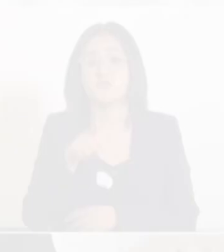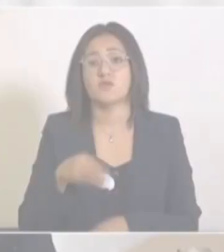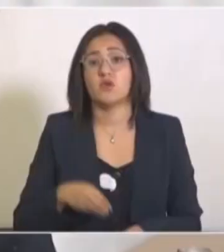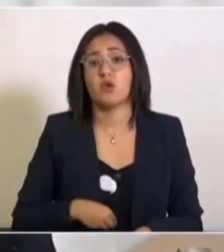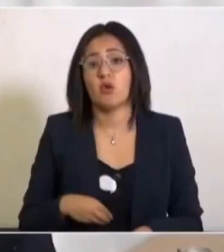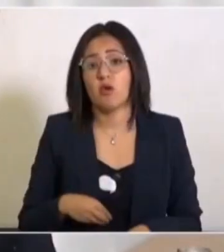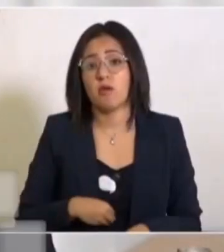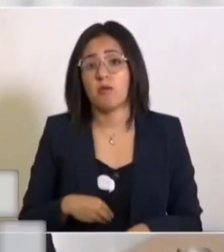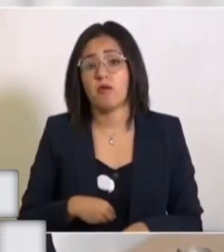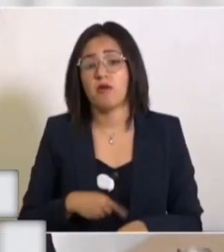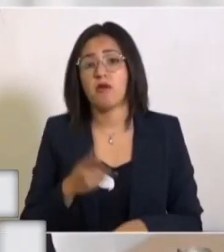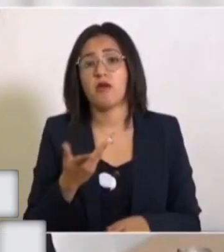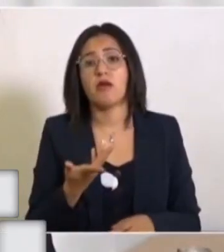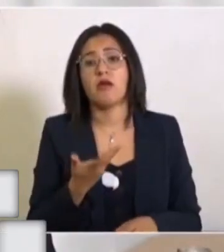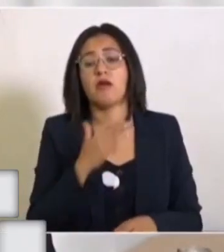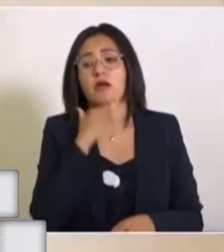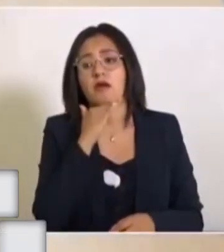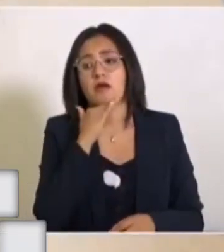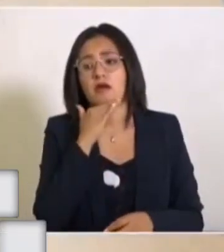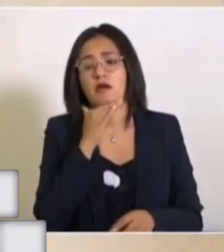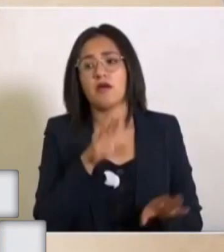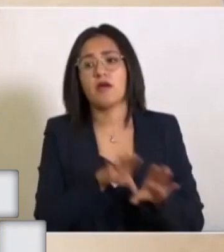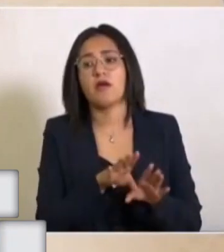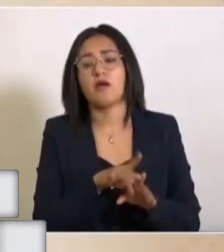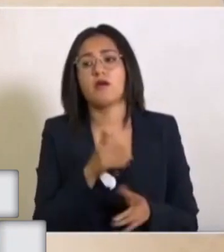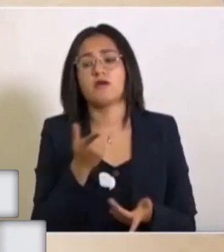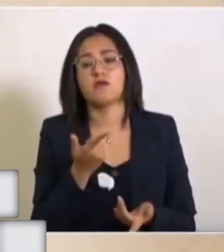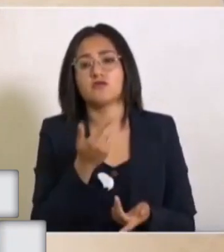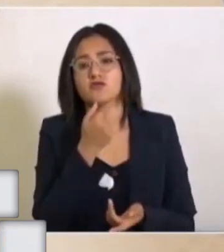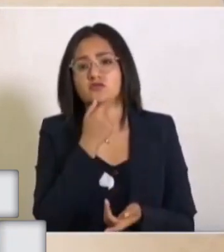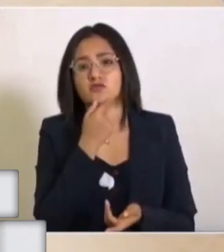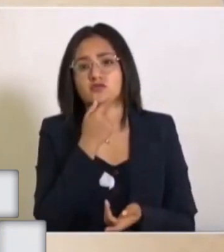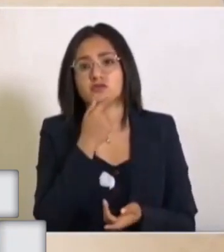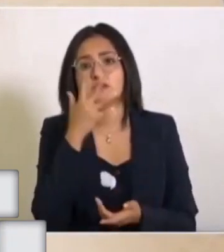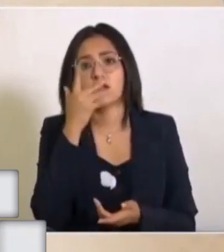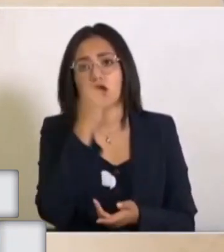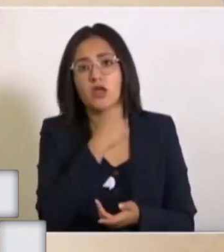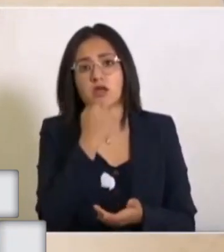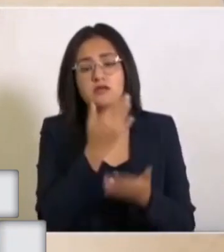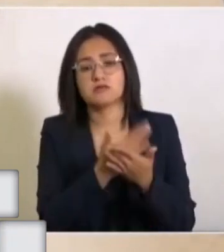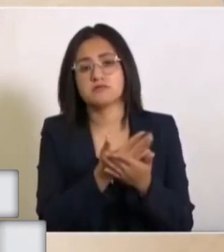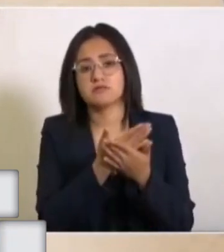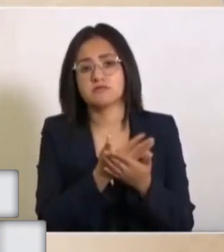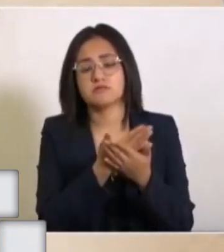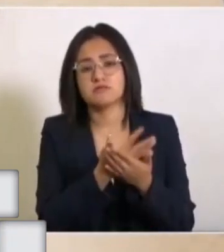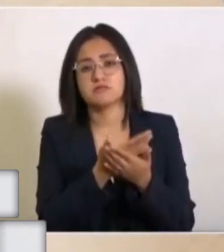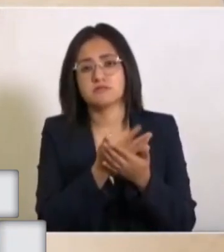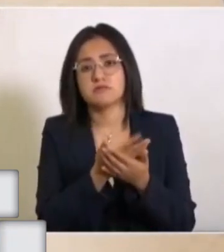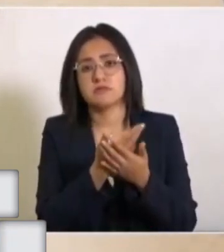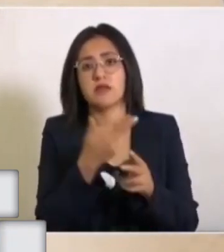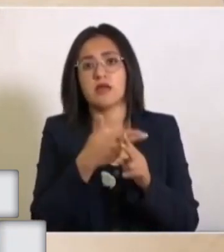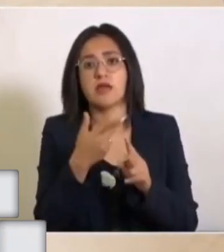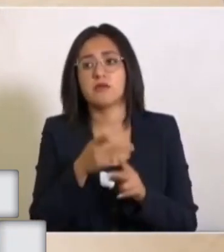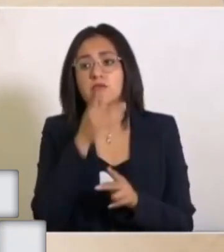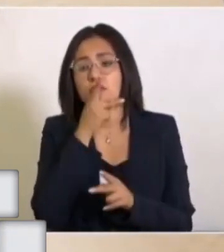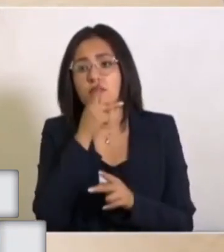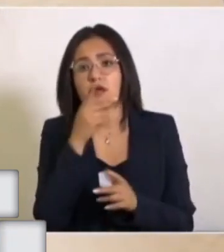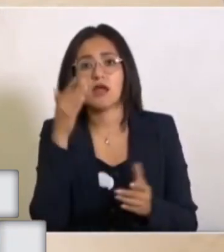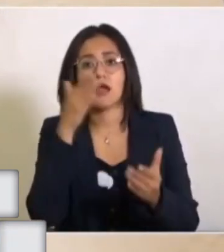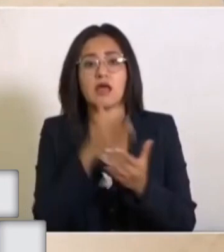de haber tenido por muerto a un niño por cinco horas hasta que llegó el